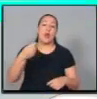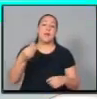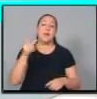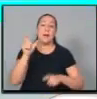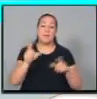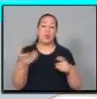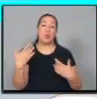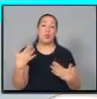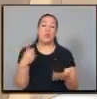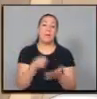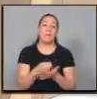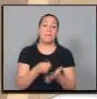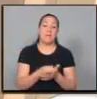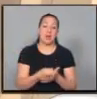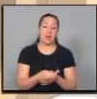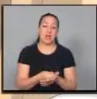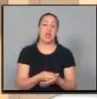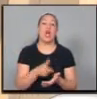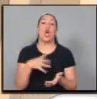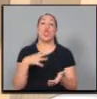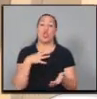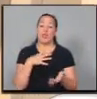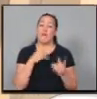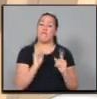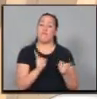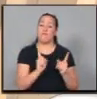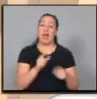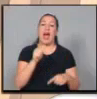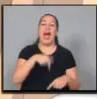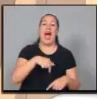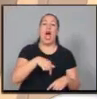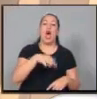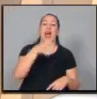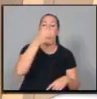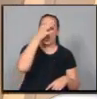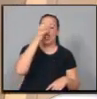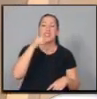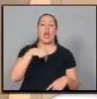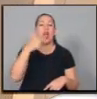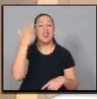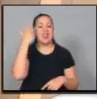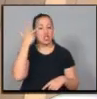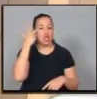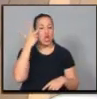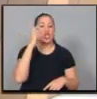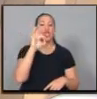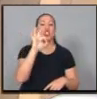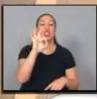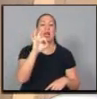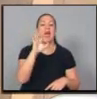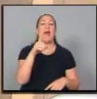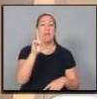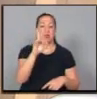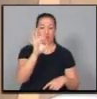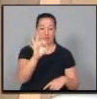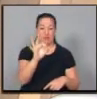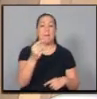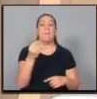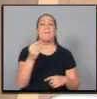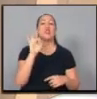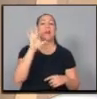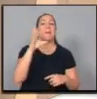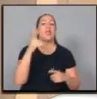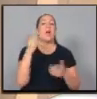lo pueda pagar. Sigue el ahora 12 y el ahora 18, de jueves a domingos, solamente para producción nacional, y es optativo. O sea,